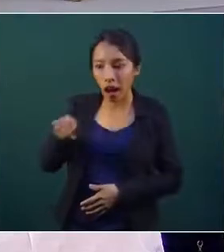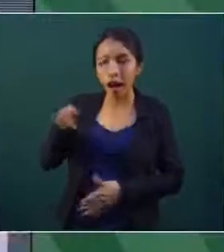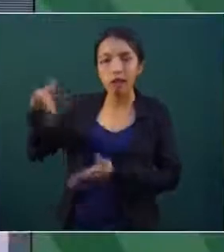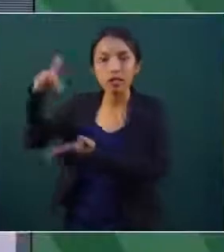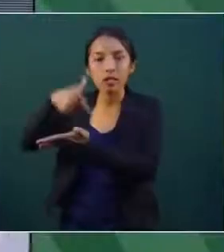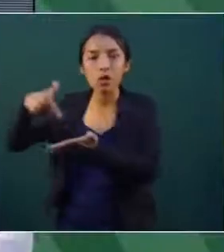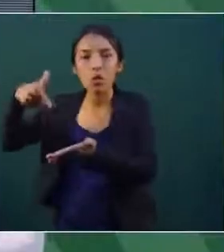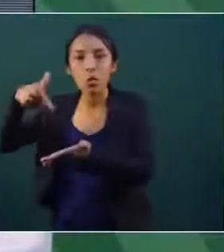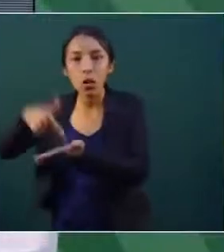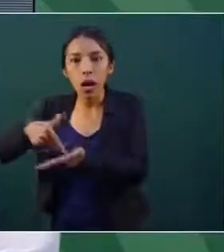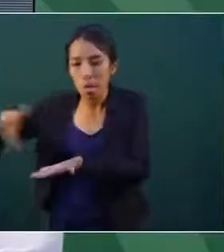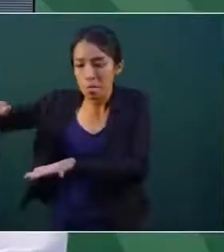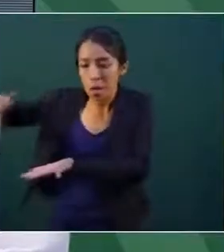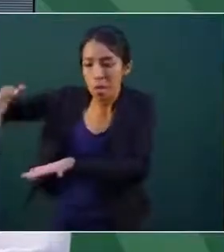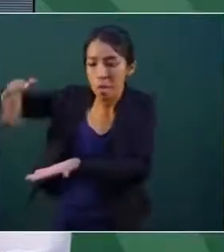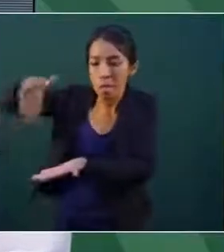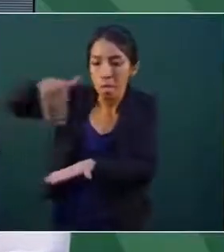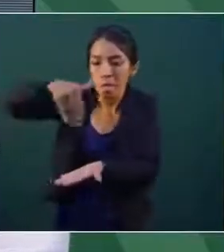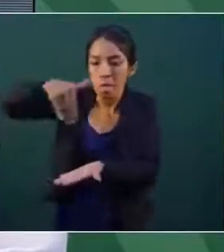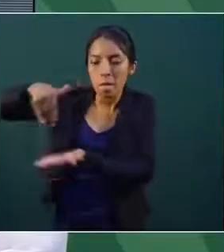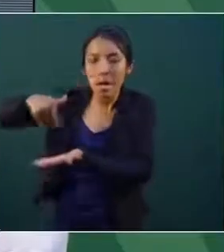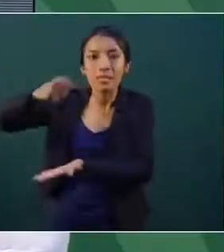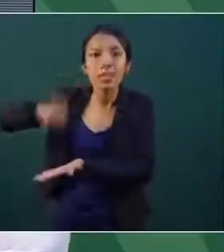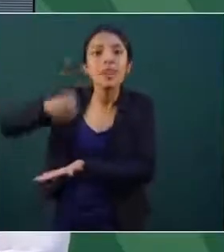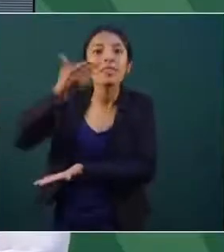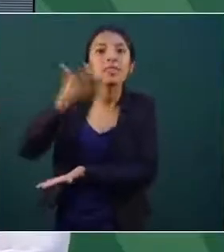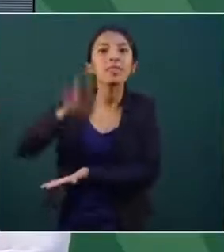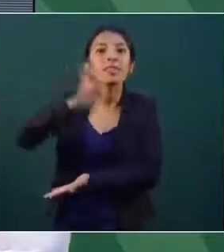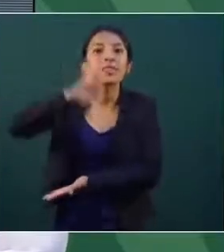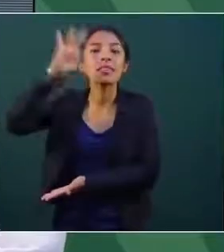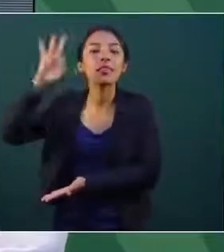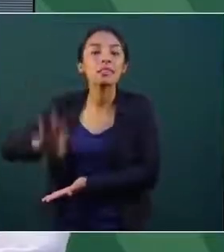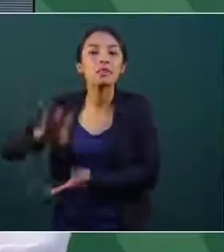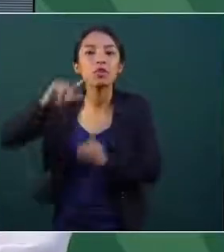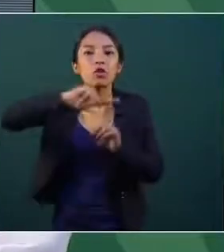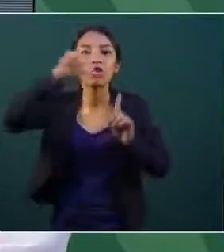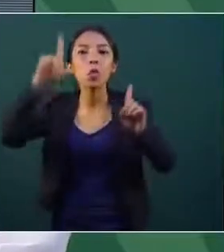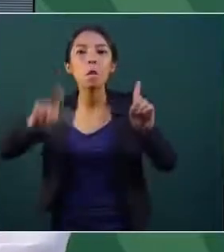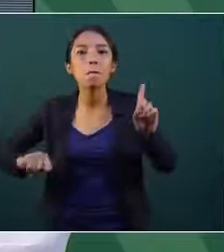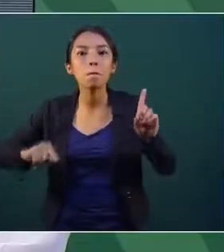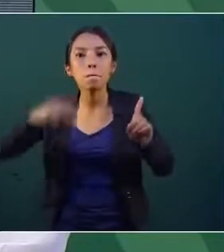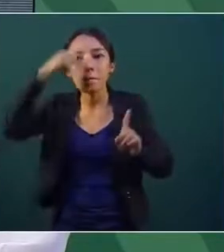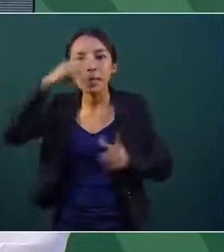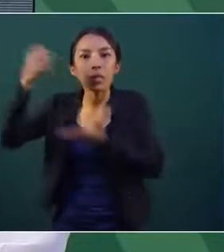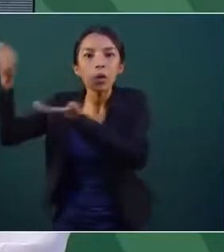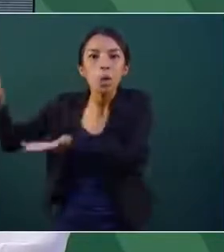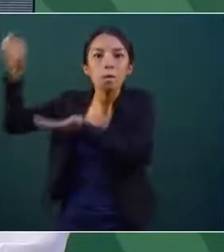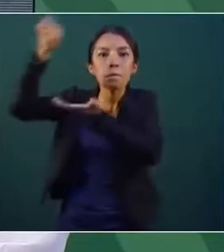es el equivalente al 10% del presupuesto de la nación.